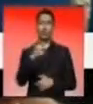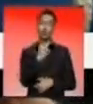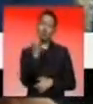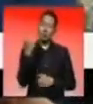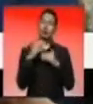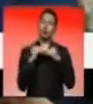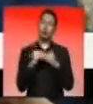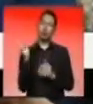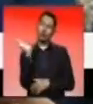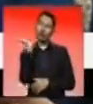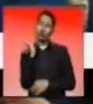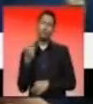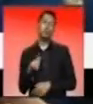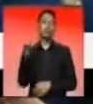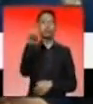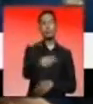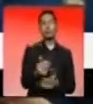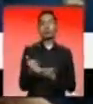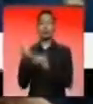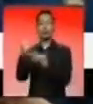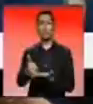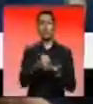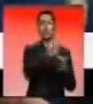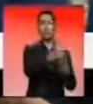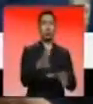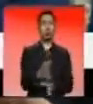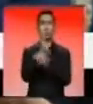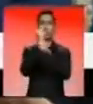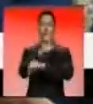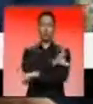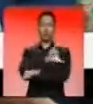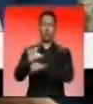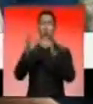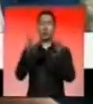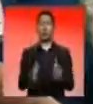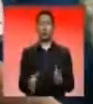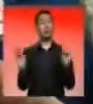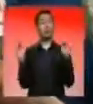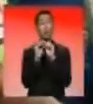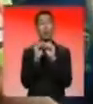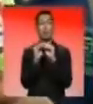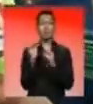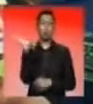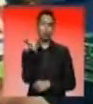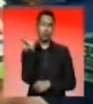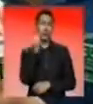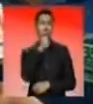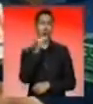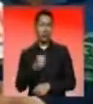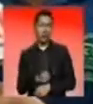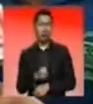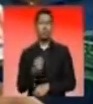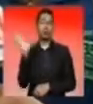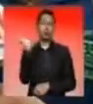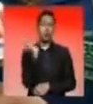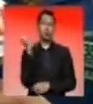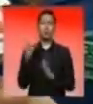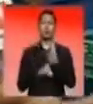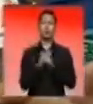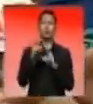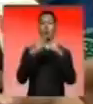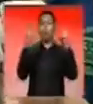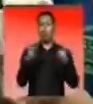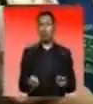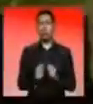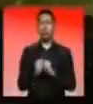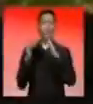propuesta de este paquete integral de beneficios para ciudadanos sumado al bono del adulto mayor, al bono de desarrollo humano, a la misión